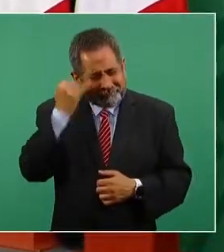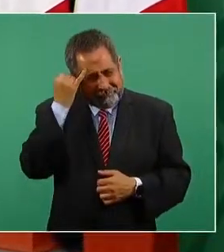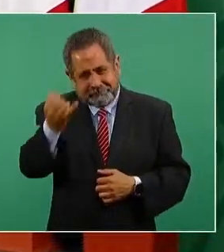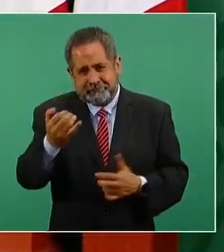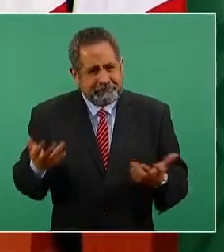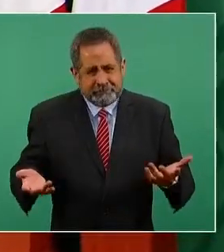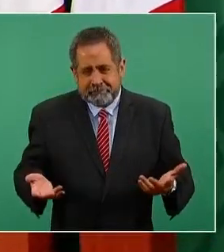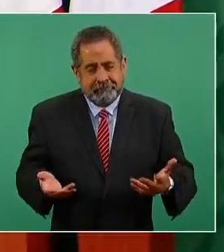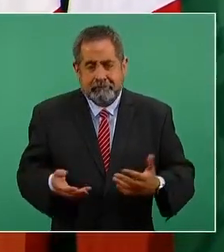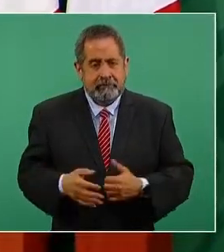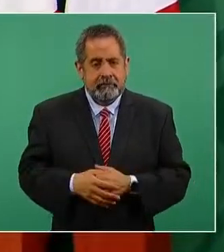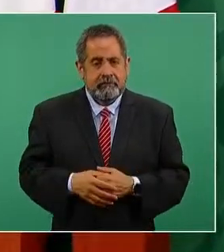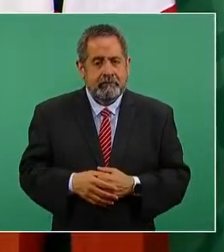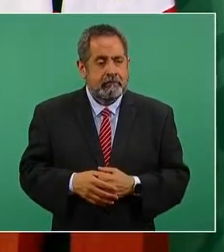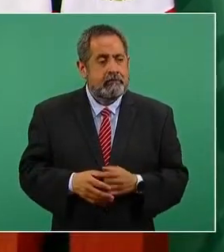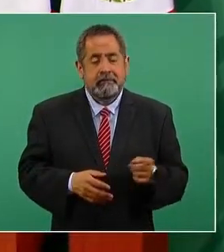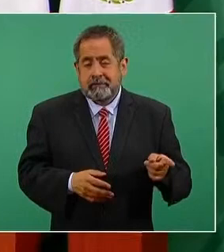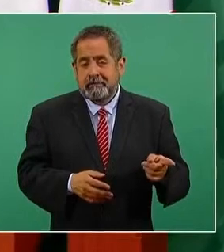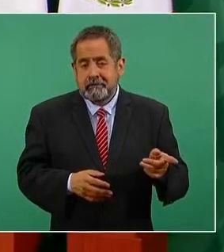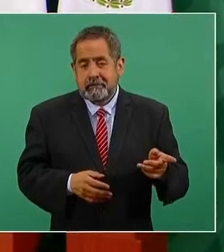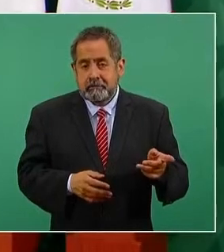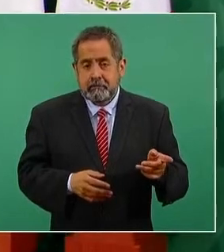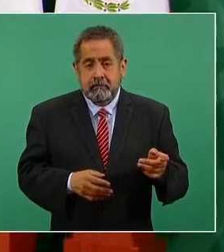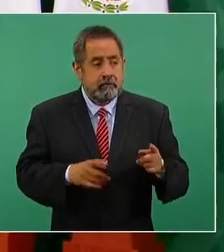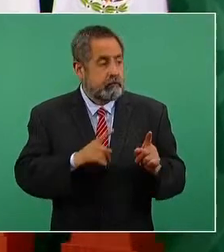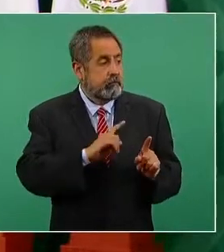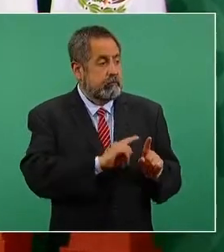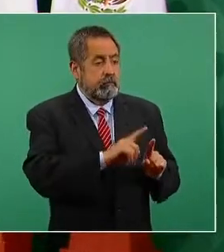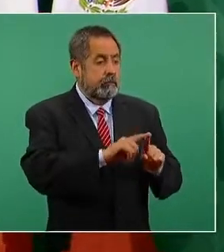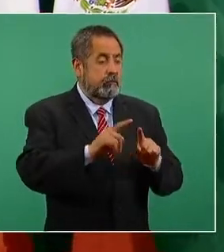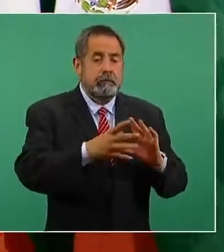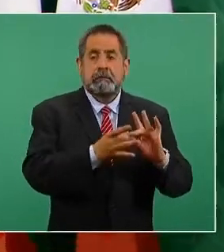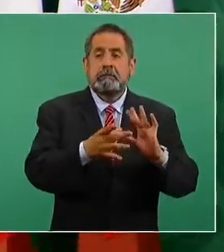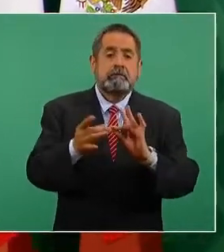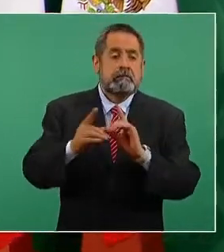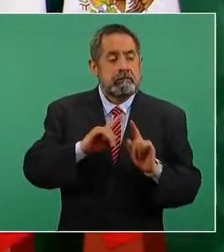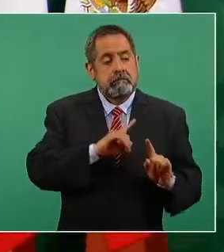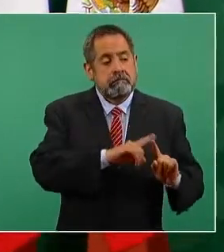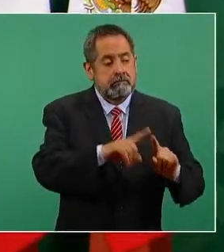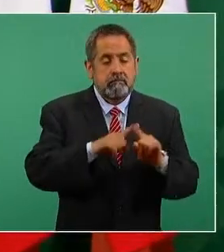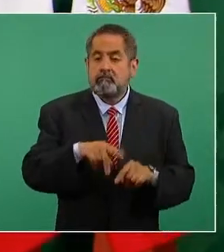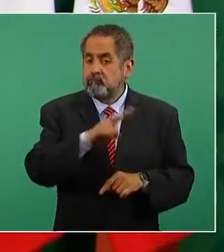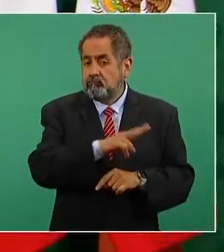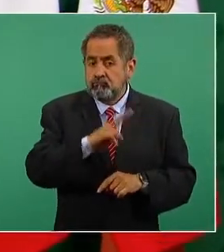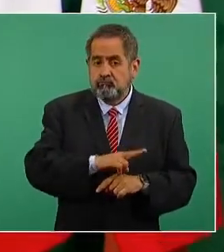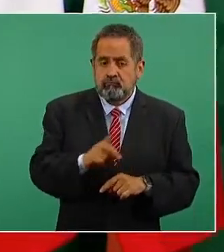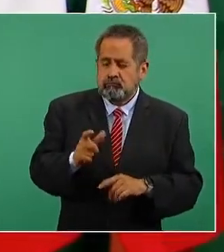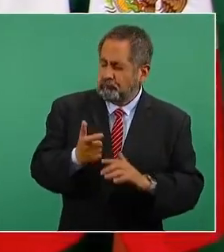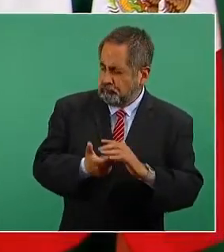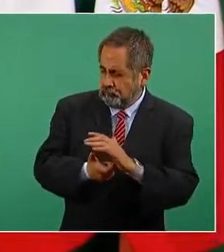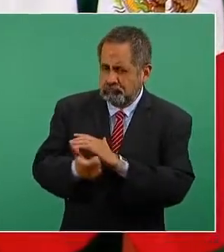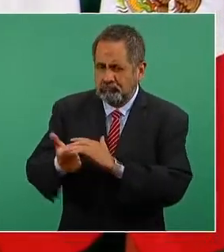Imagínense, hay versiones de todo tipo de cómo entregaban